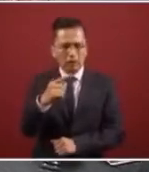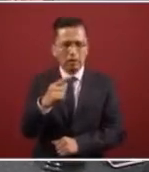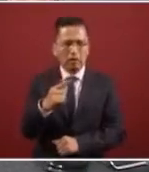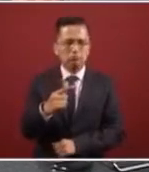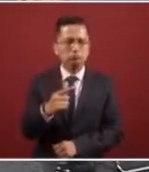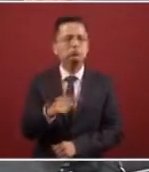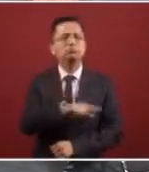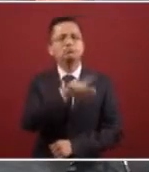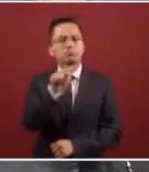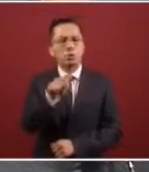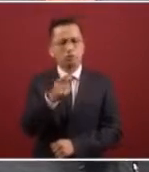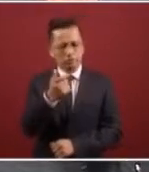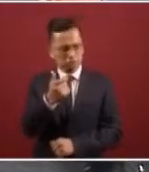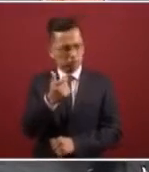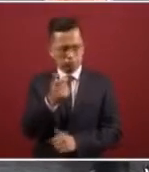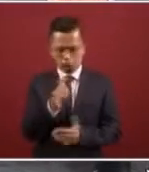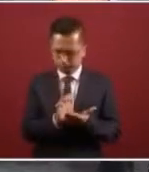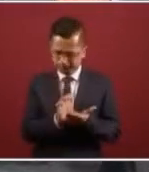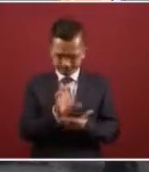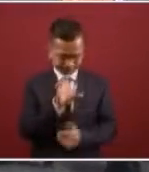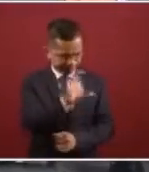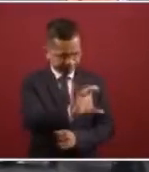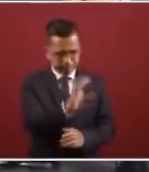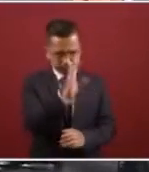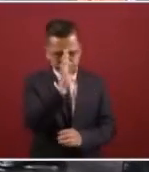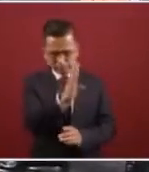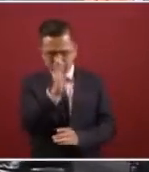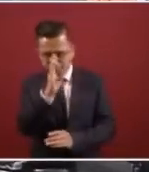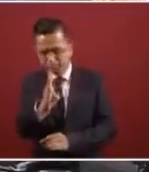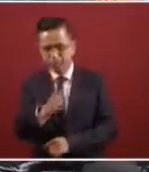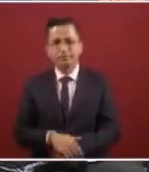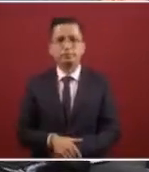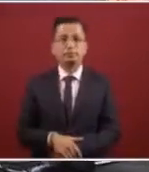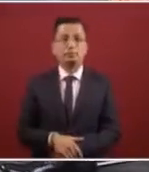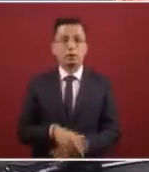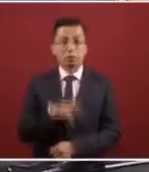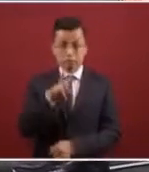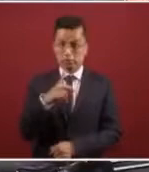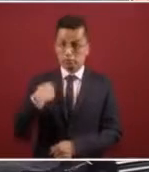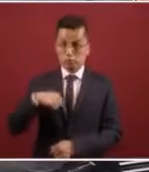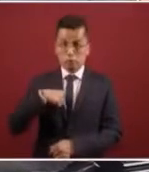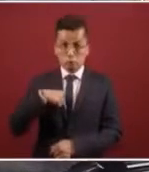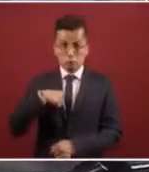se les entreguen estos apoyos. Estamos muy orgullosos de ustedes.